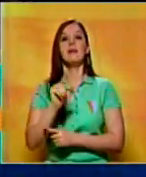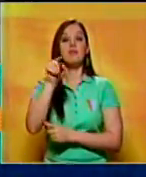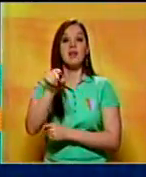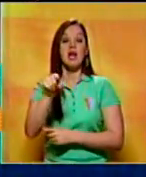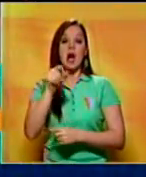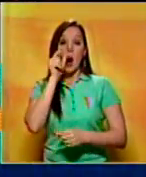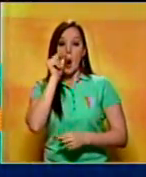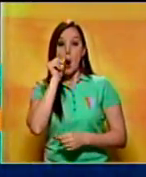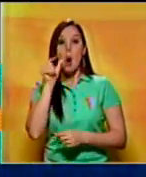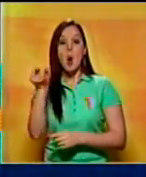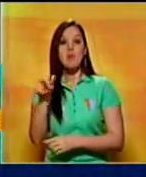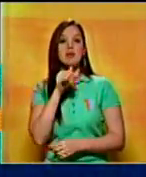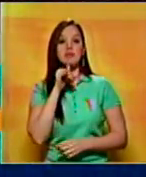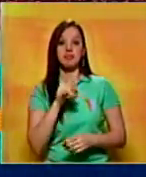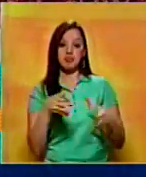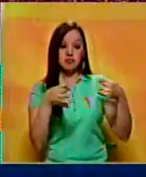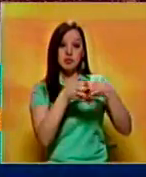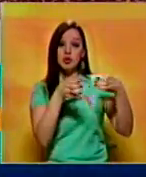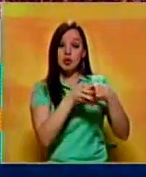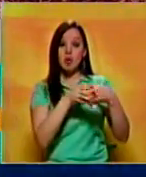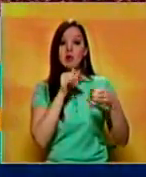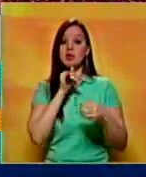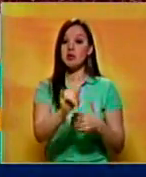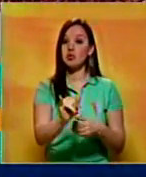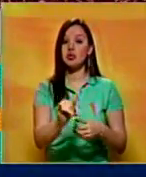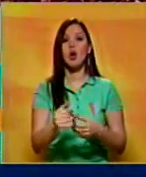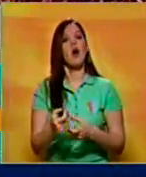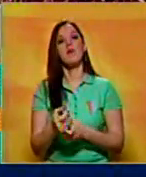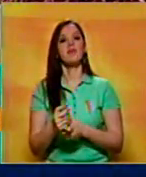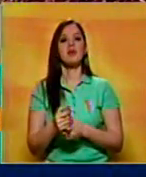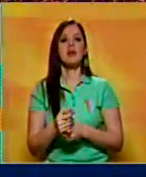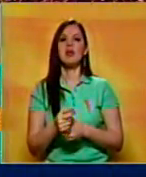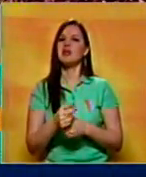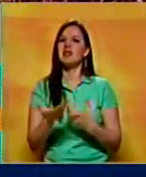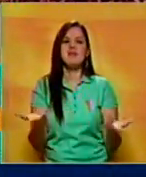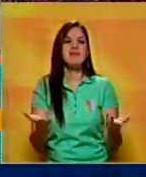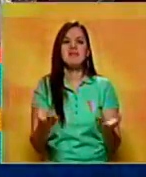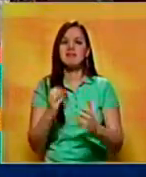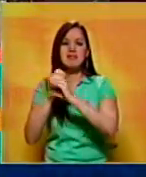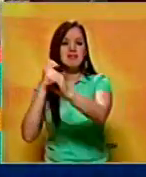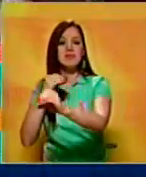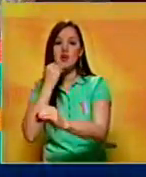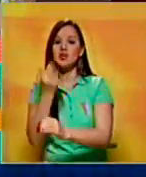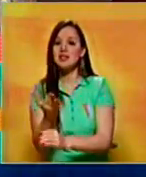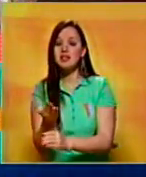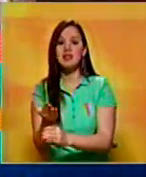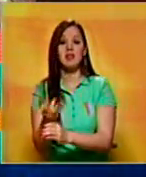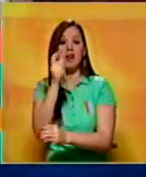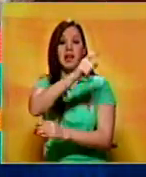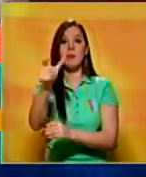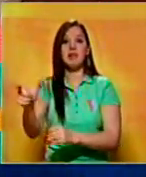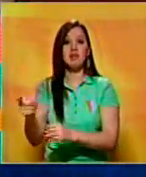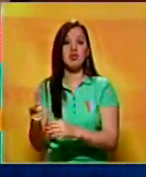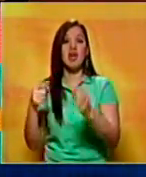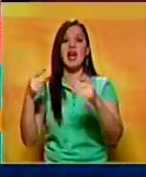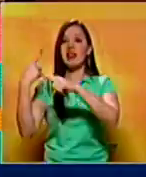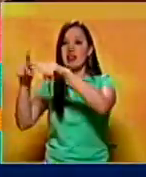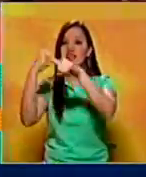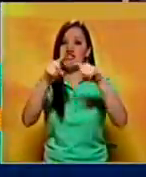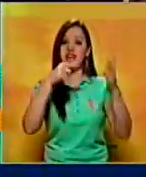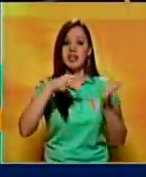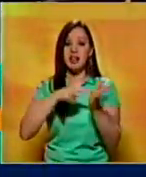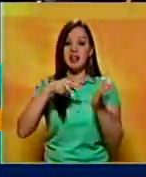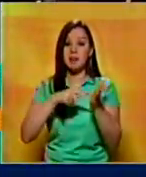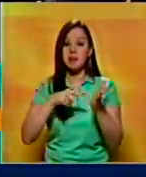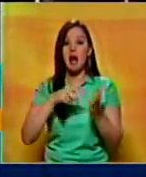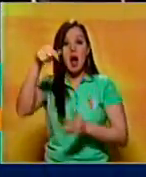nivel nacional denunció que se está brindando una atención de muy baja calidad a los pasajeros en los distintos terminales del país,